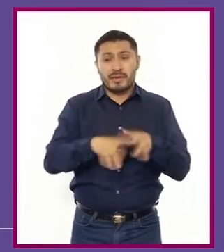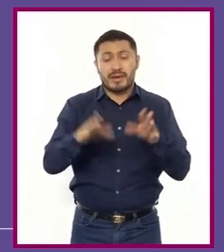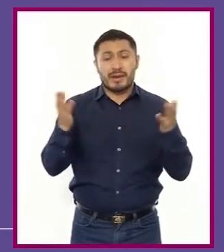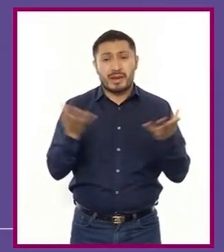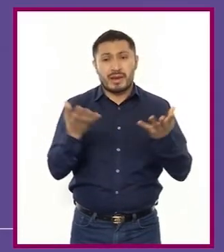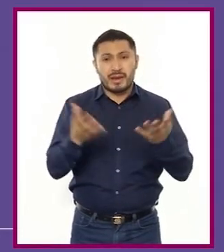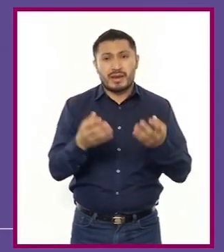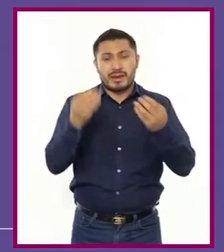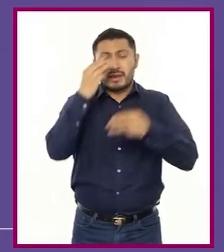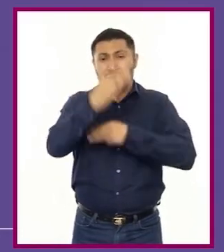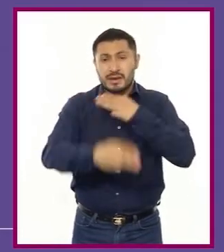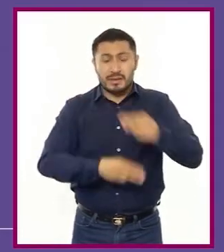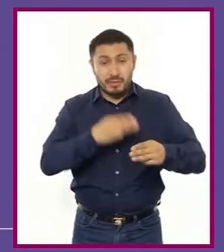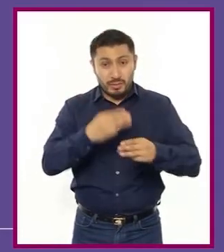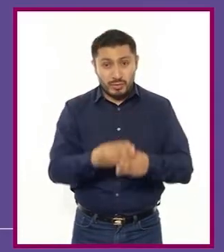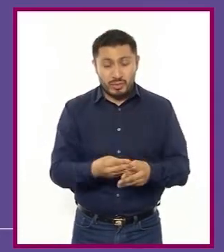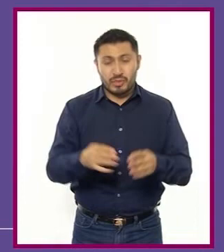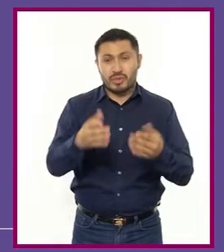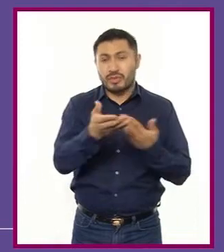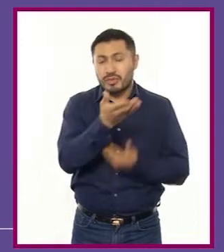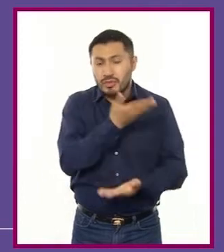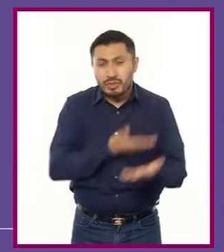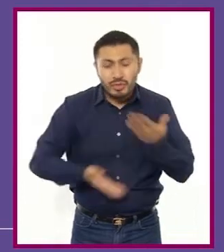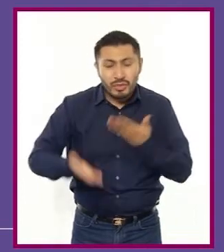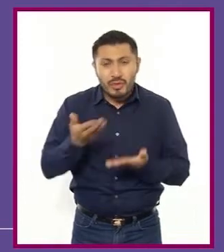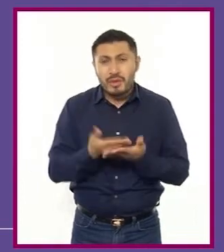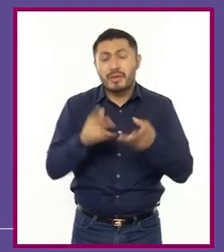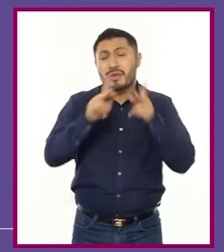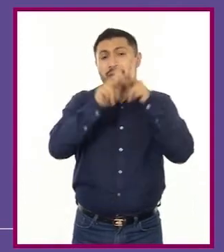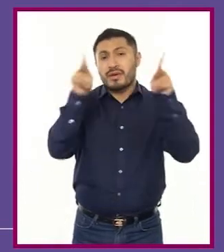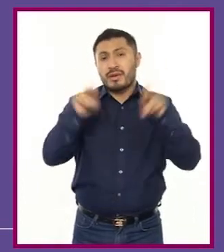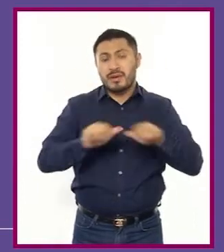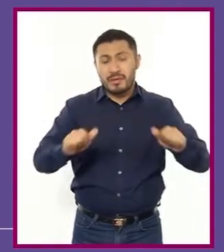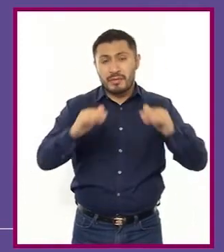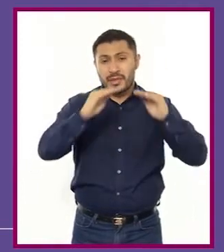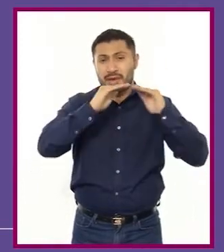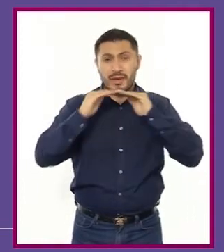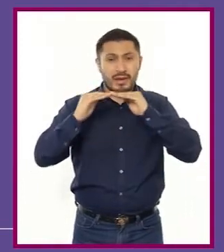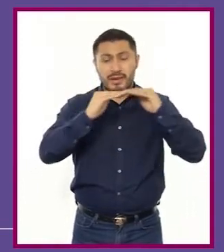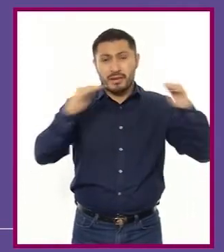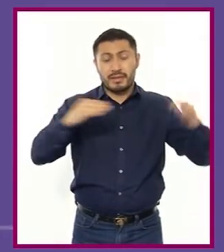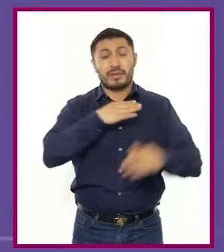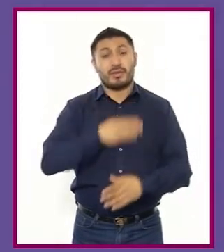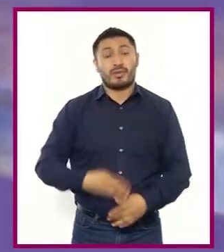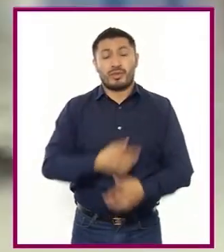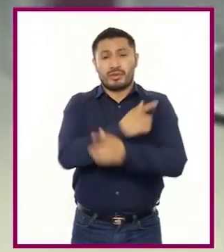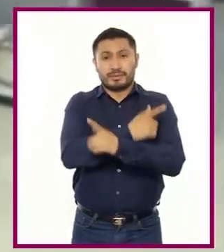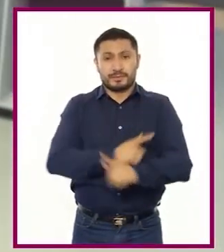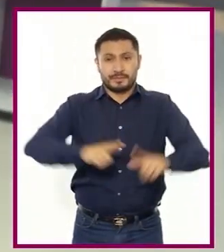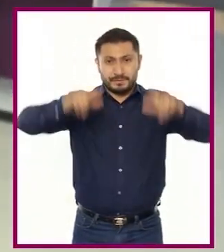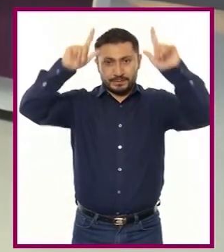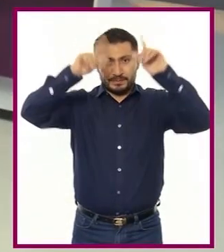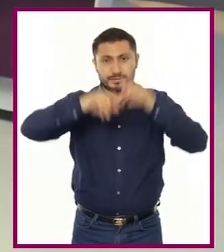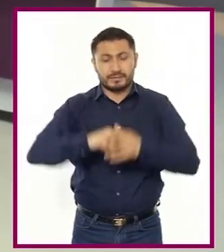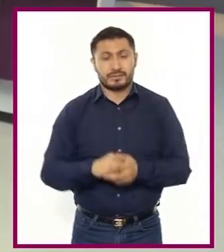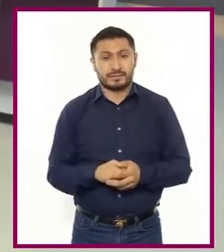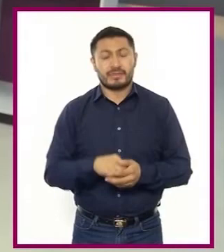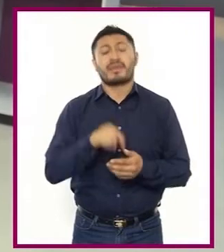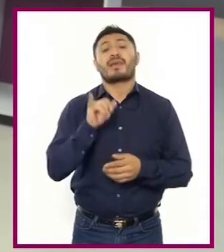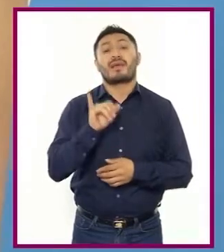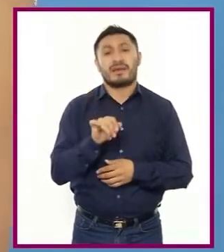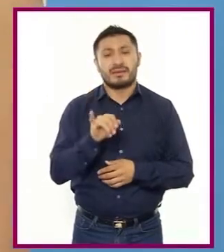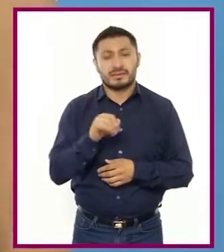global que pueda convivir de forma armónica, pacífica, solidaria, justa y libre. tiene